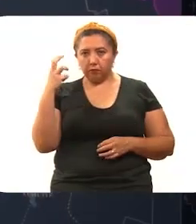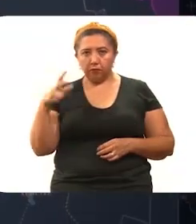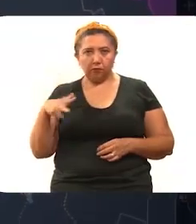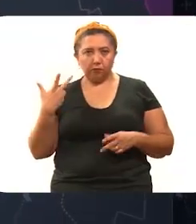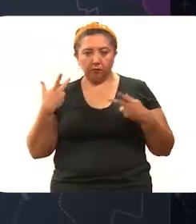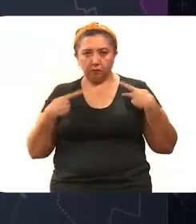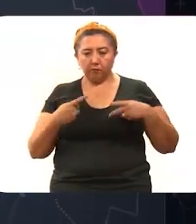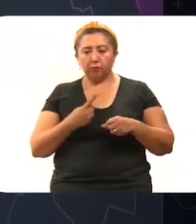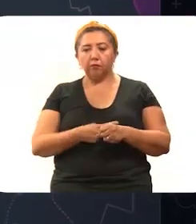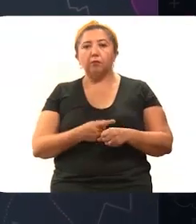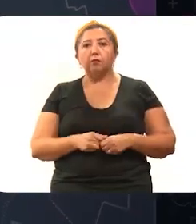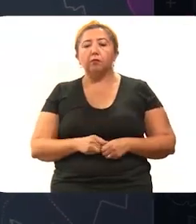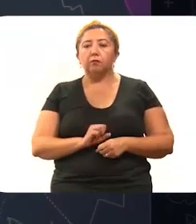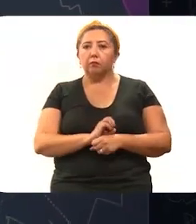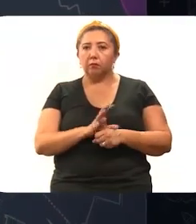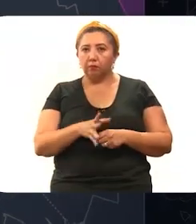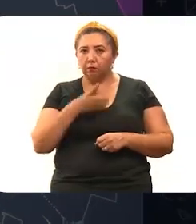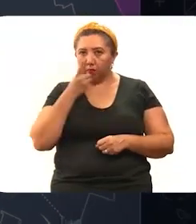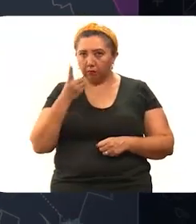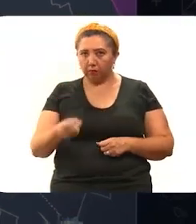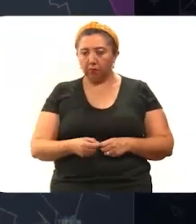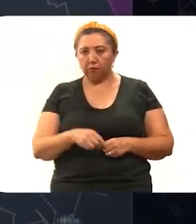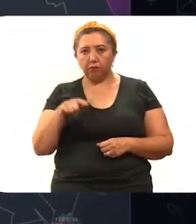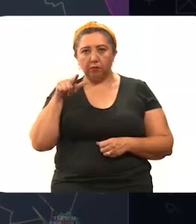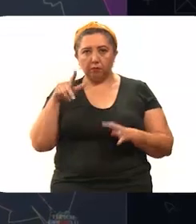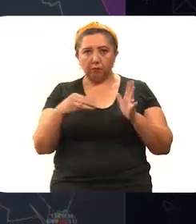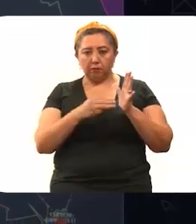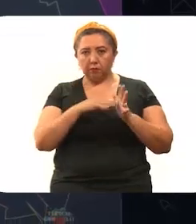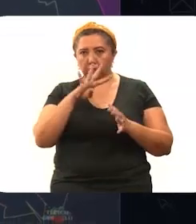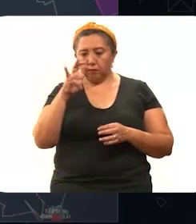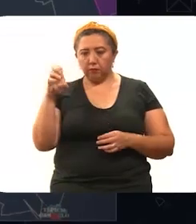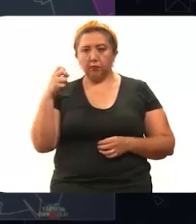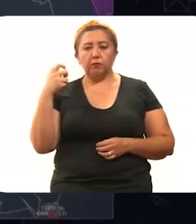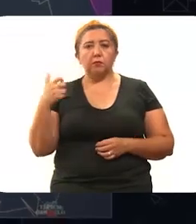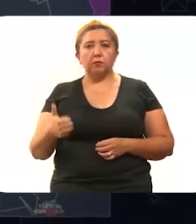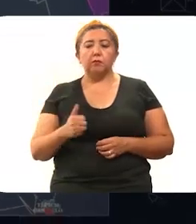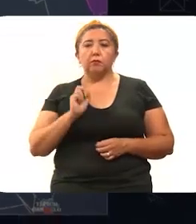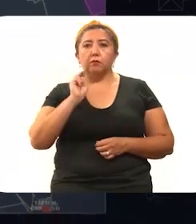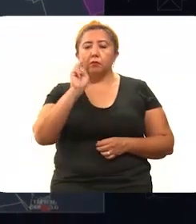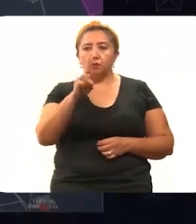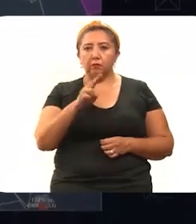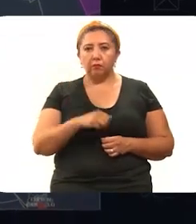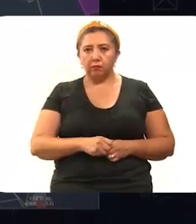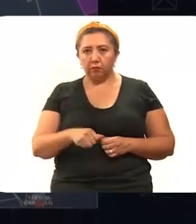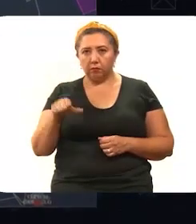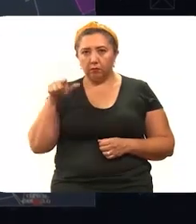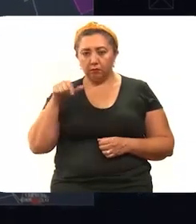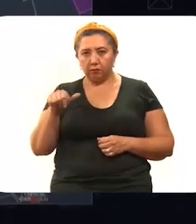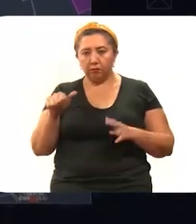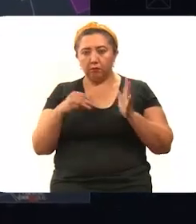67.413 personas contagiadas, que viven en 17.406 en la zona norte,